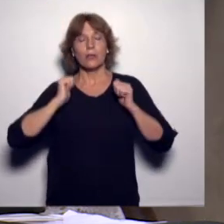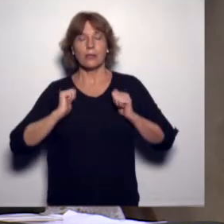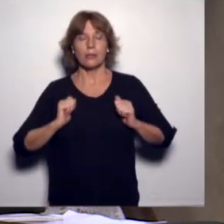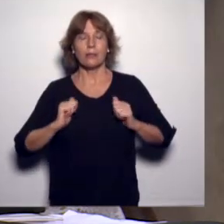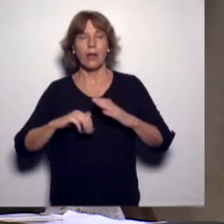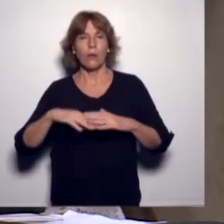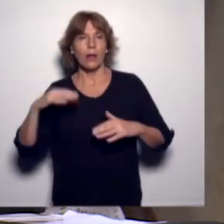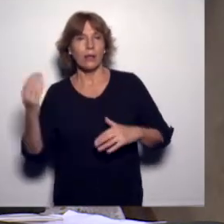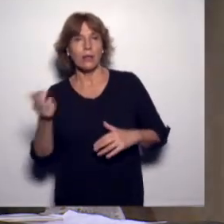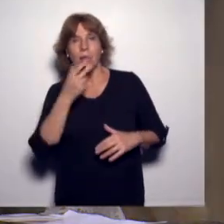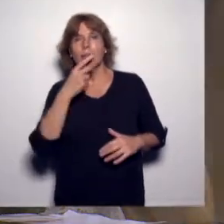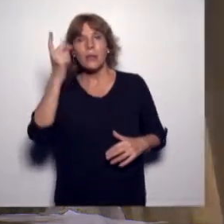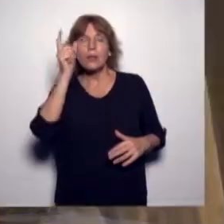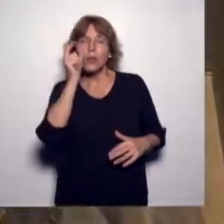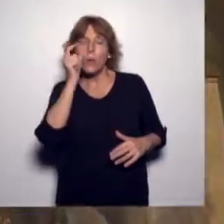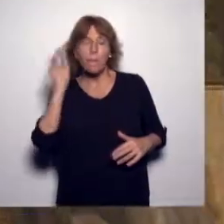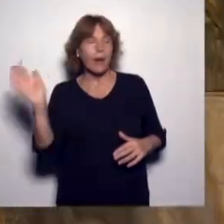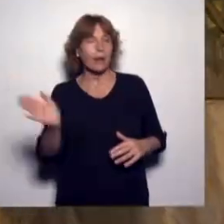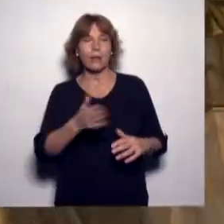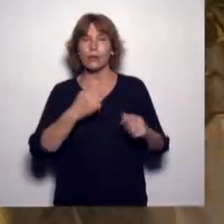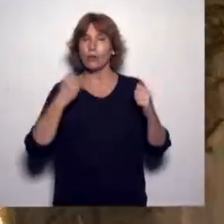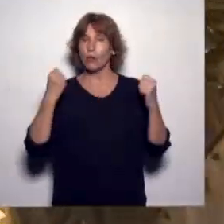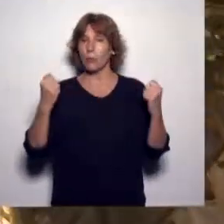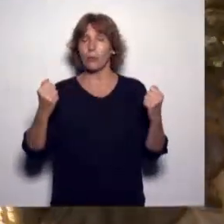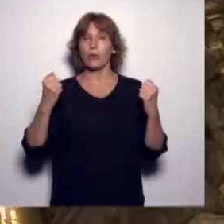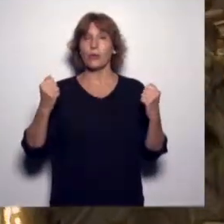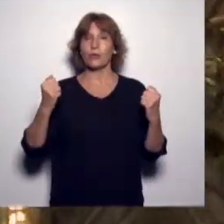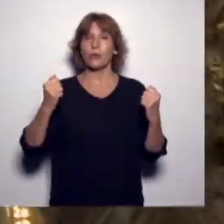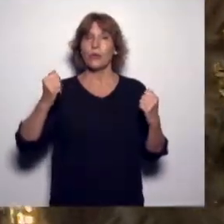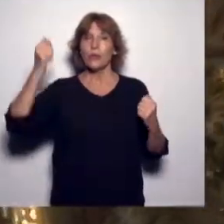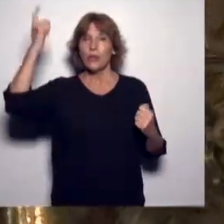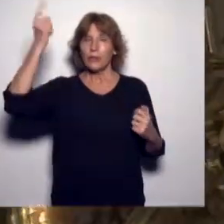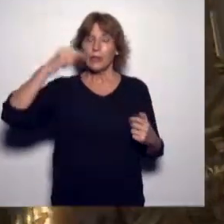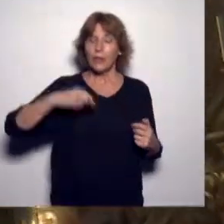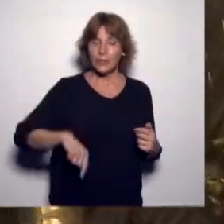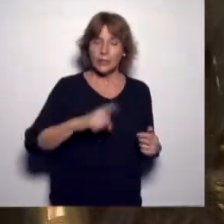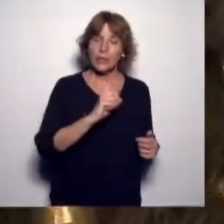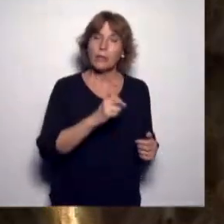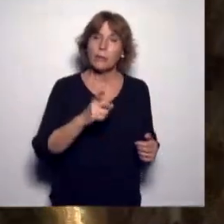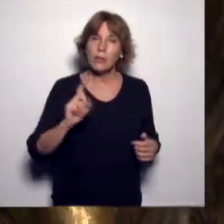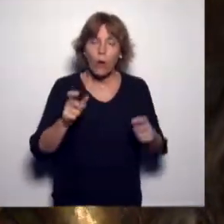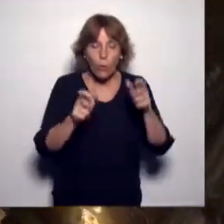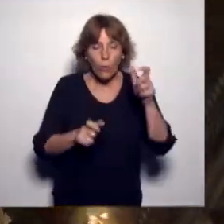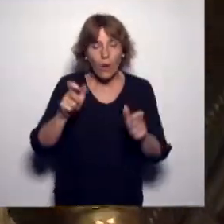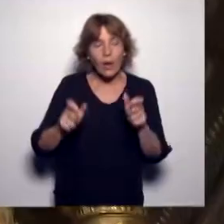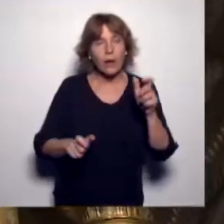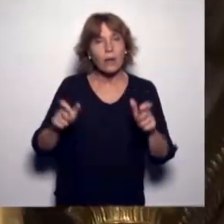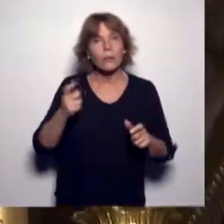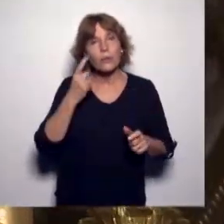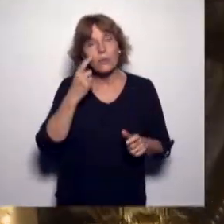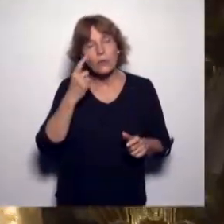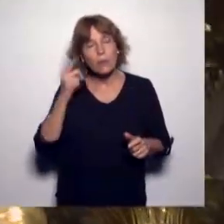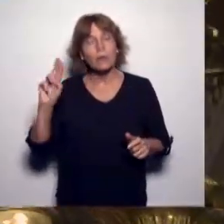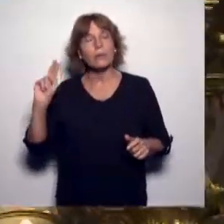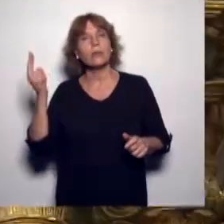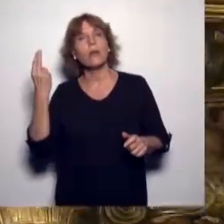cielos, está sentado a la derecha de Dios, Padre Todopoderoso. Desde allí ha de venir a